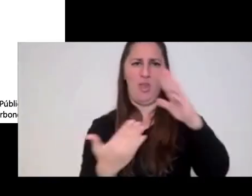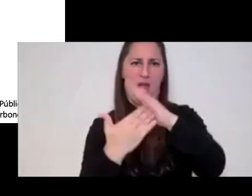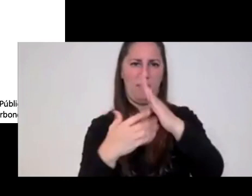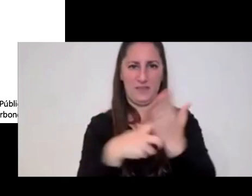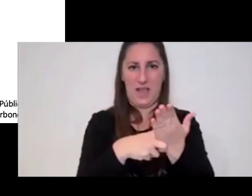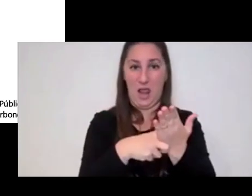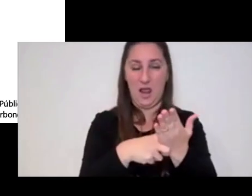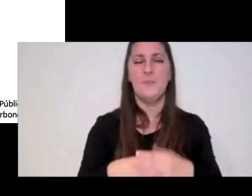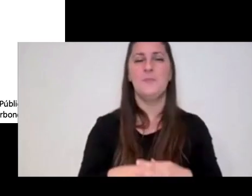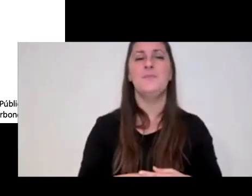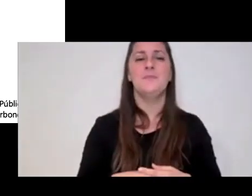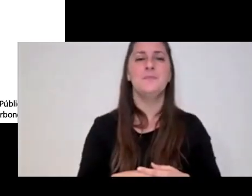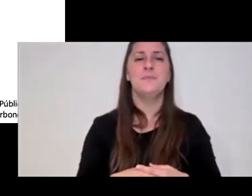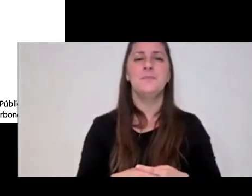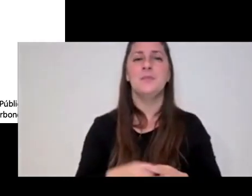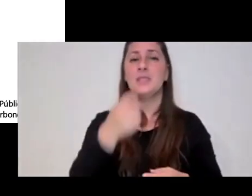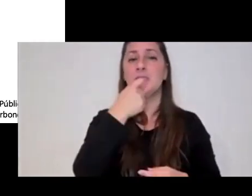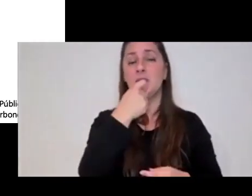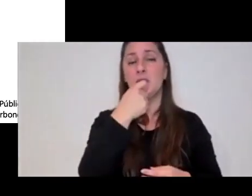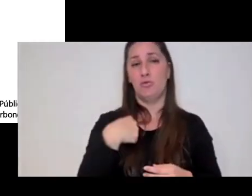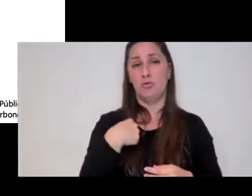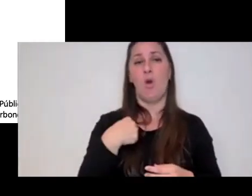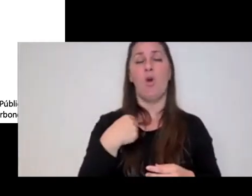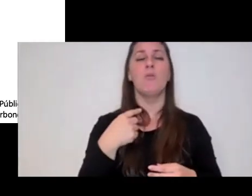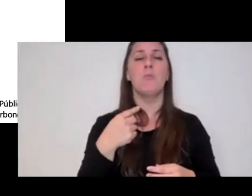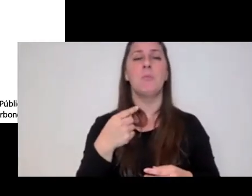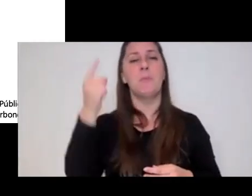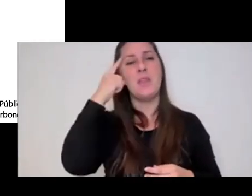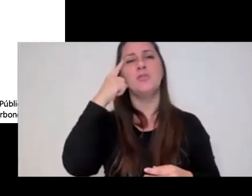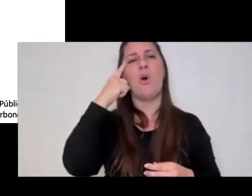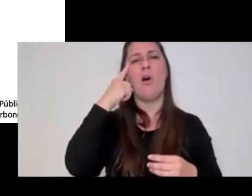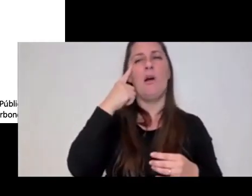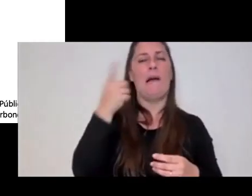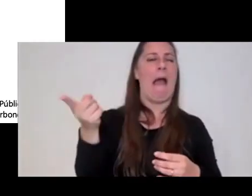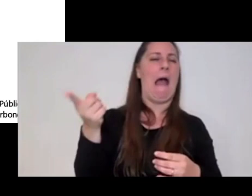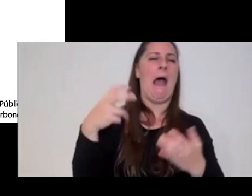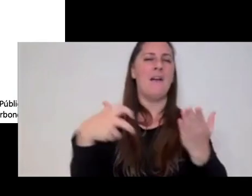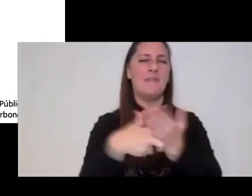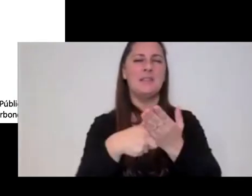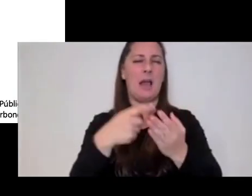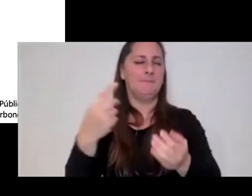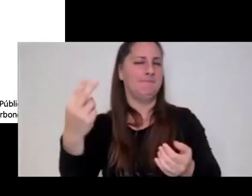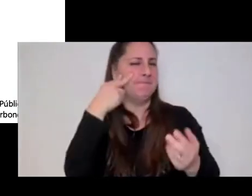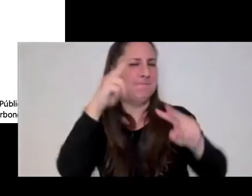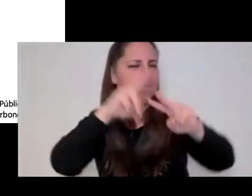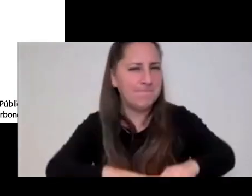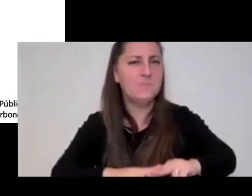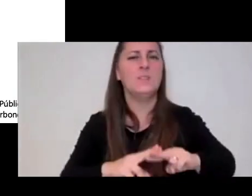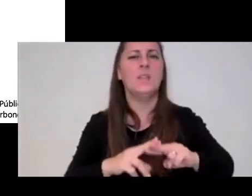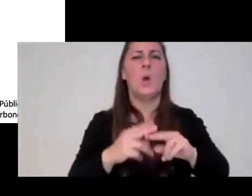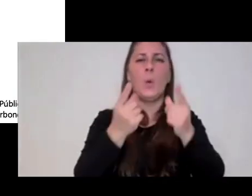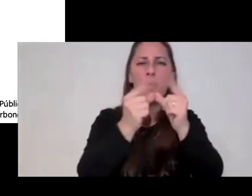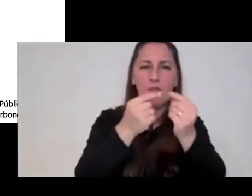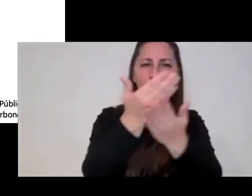yo pretendo cercenar la capacidad de la autoridad fiscal de revisar la efectiva vigencia de ese informe, el